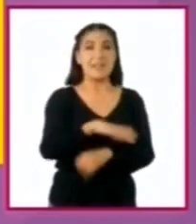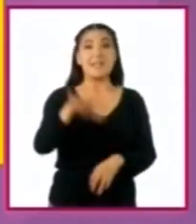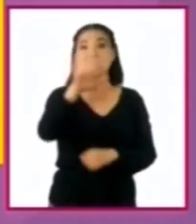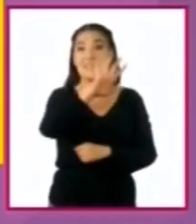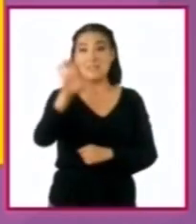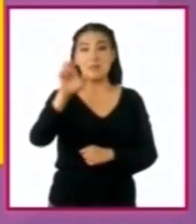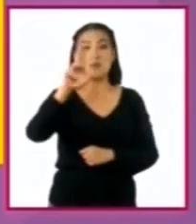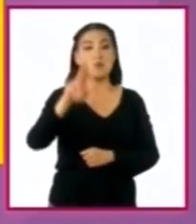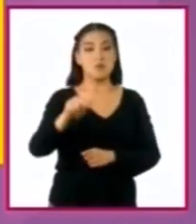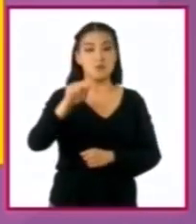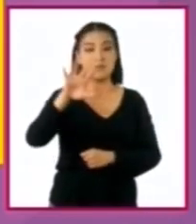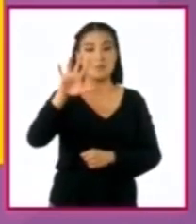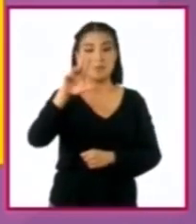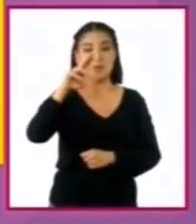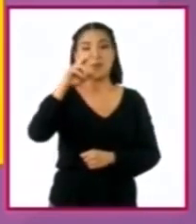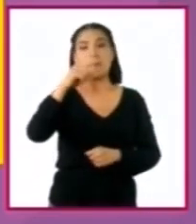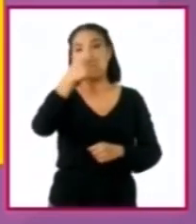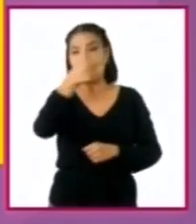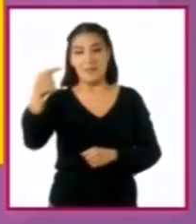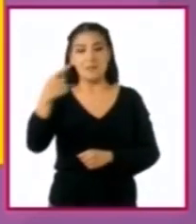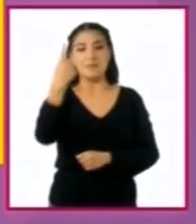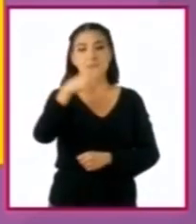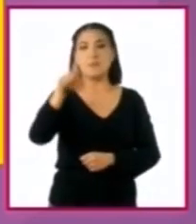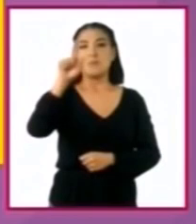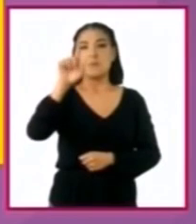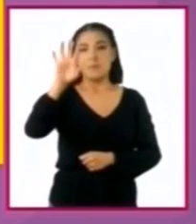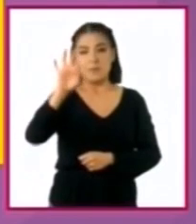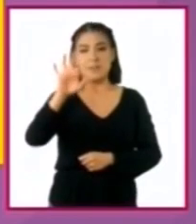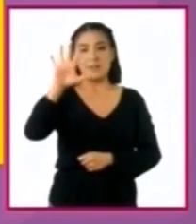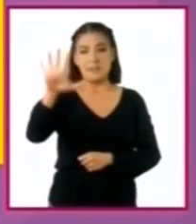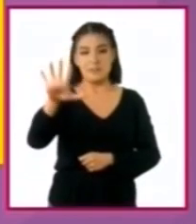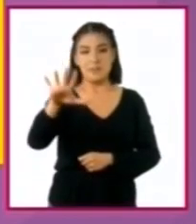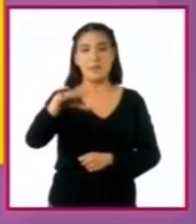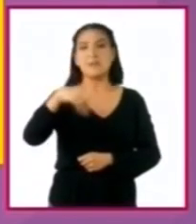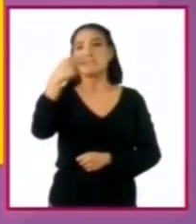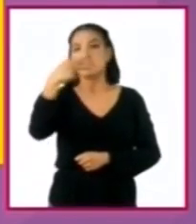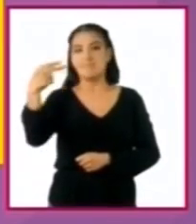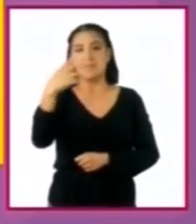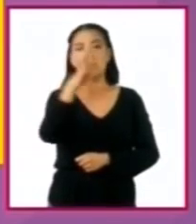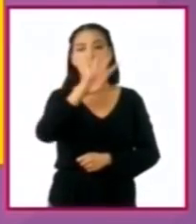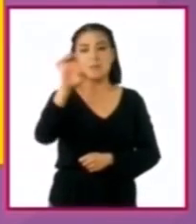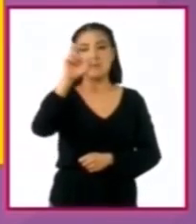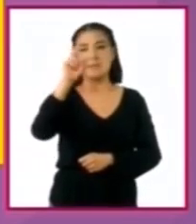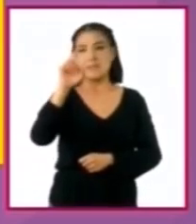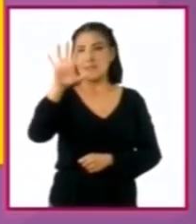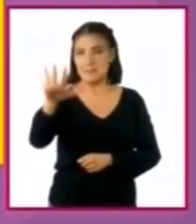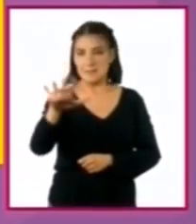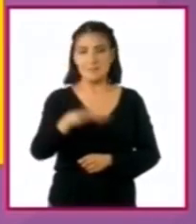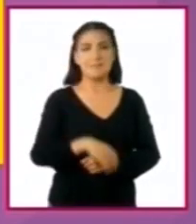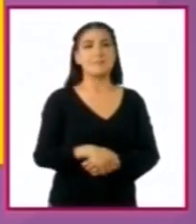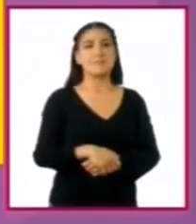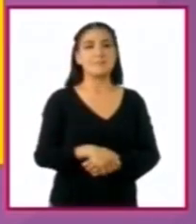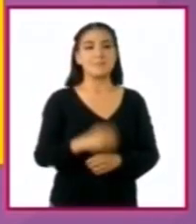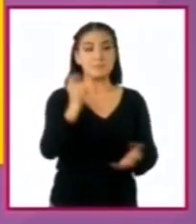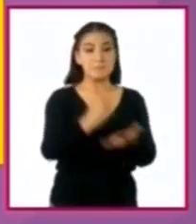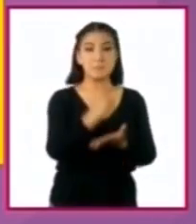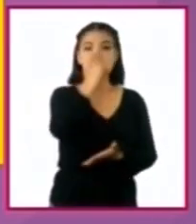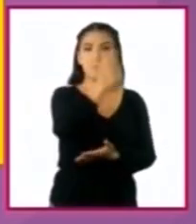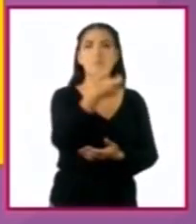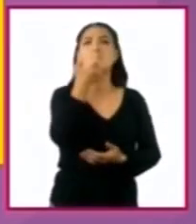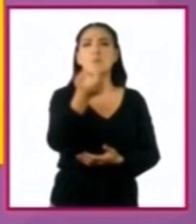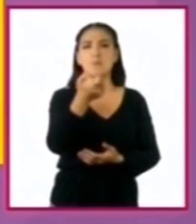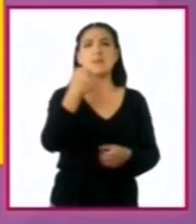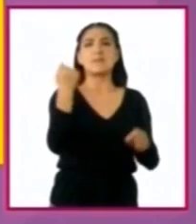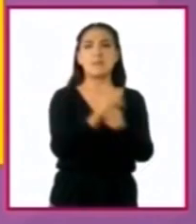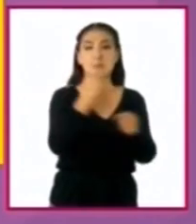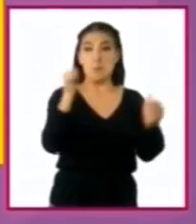580 menos 145 es igual a 435. El pago que hará por los zapatos